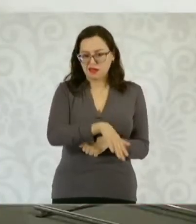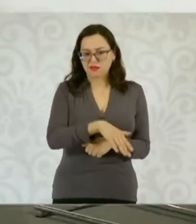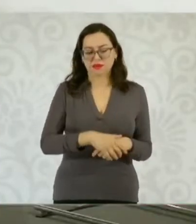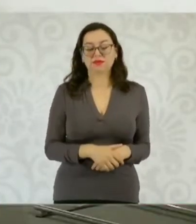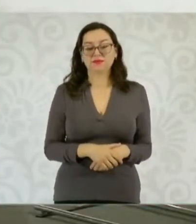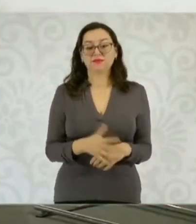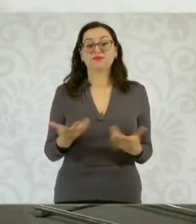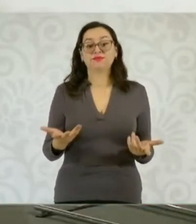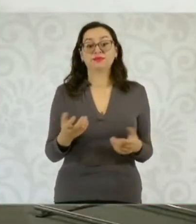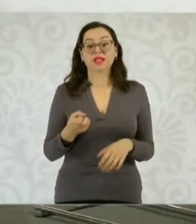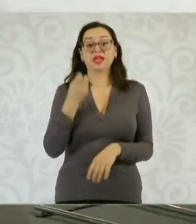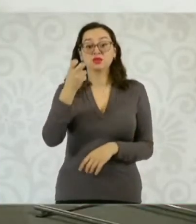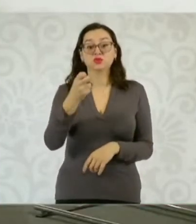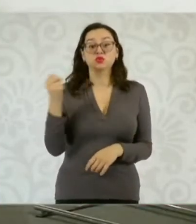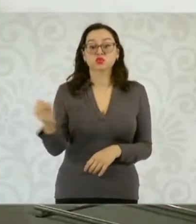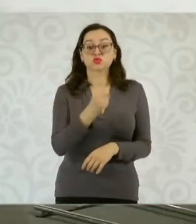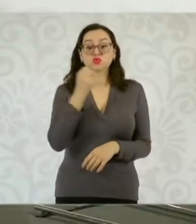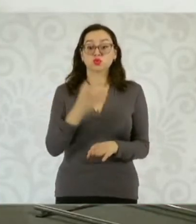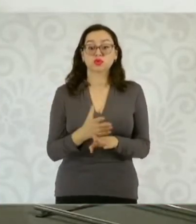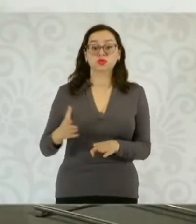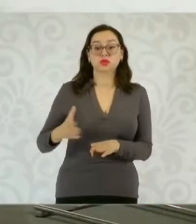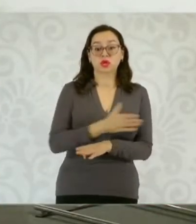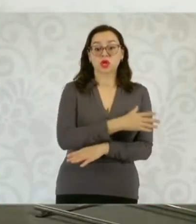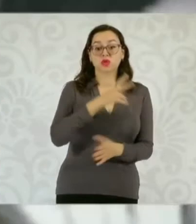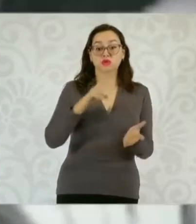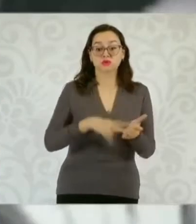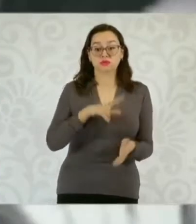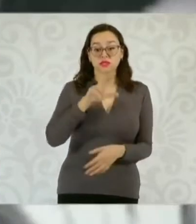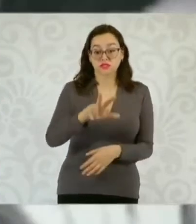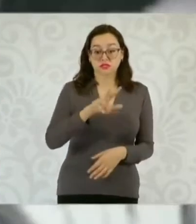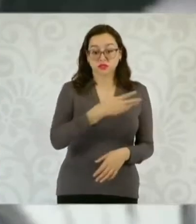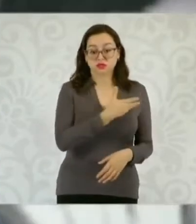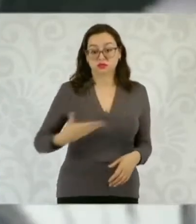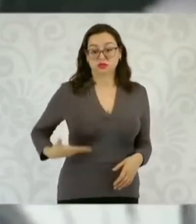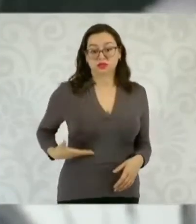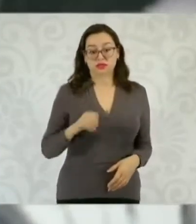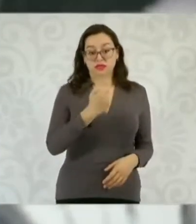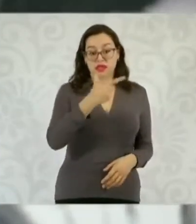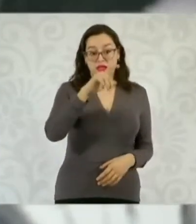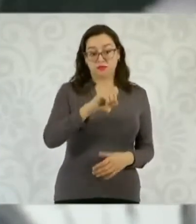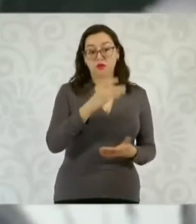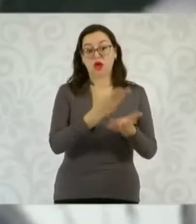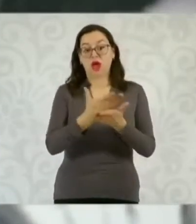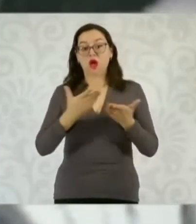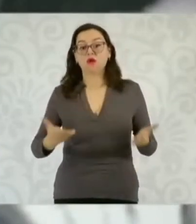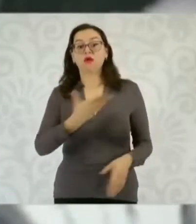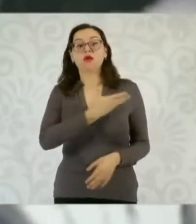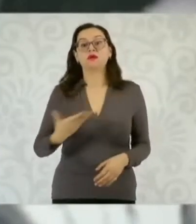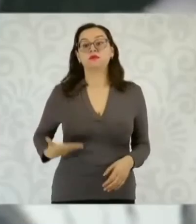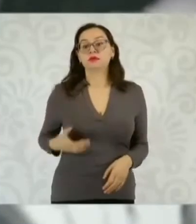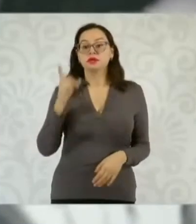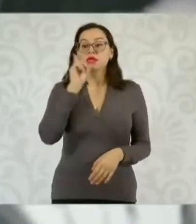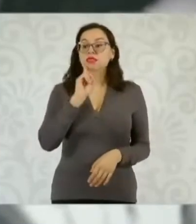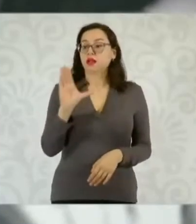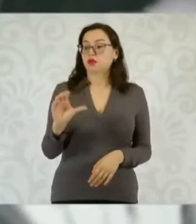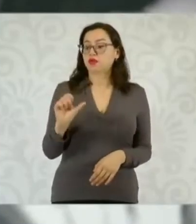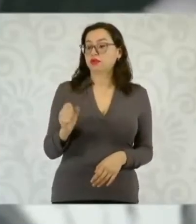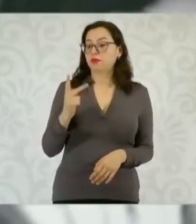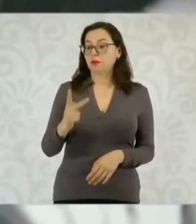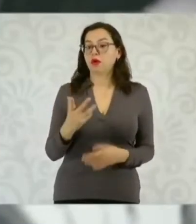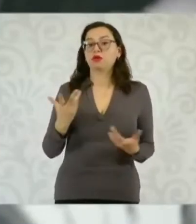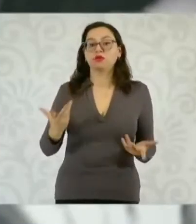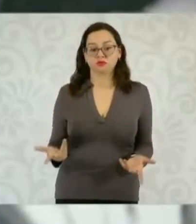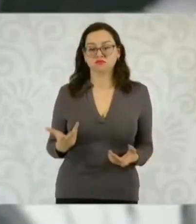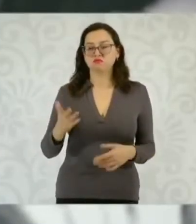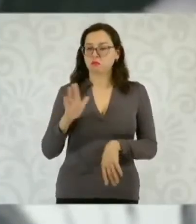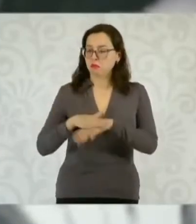afortunadamente, desde el inicio de la administración del presidente López Obrador y ahora continuando con la de la presidenta Sheinbaum, tenemos una tendencia creciente de cada vez más espacio